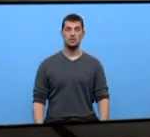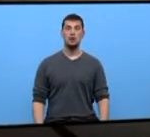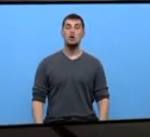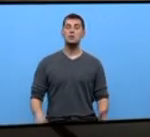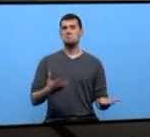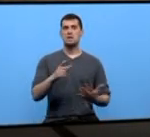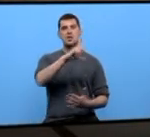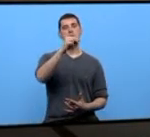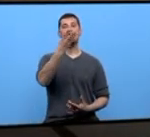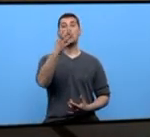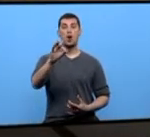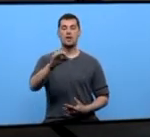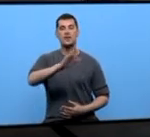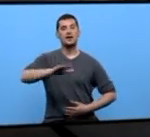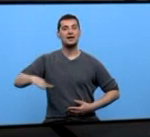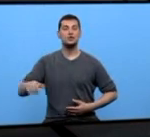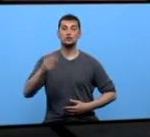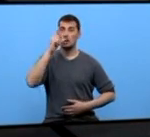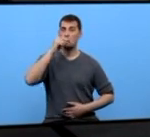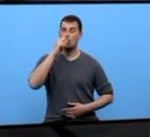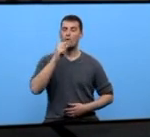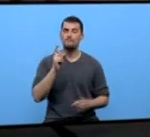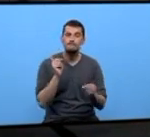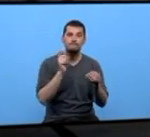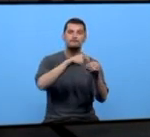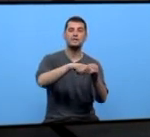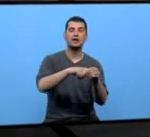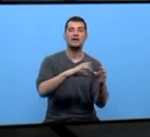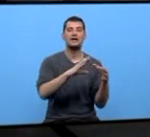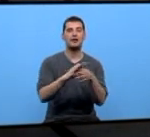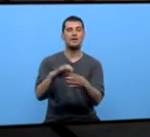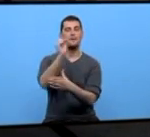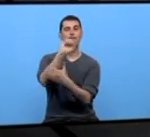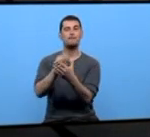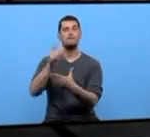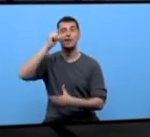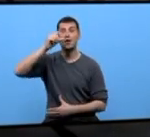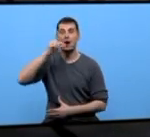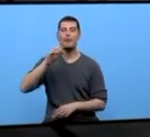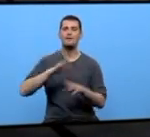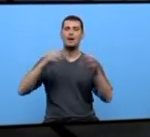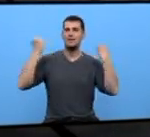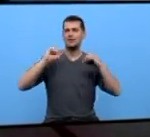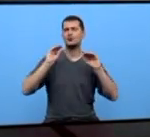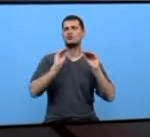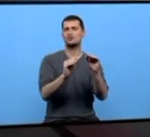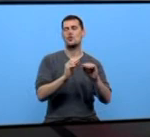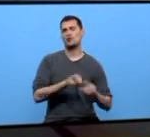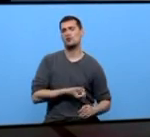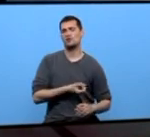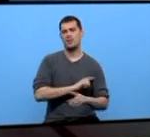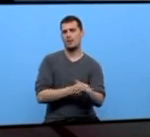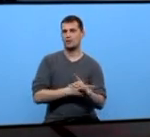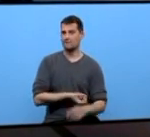Uns 140 nenos de Lugo lexiron a Escola de Baloncesto Vencellada Obreogán e os estudantes para a práctica do seu deporte favorito.